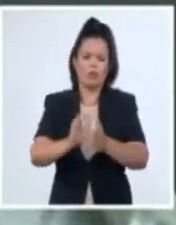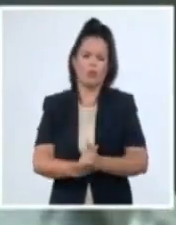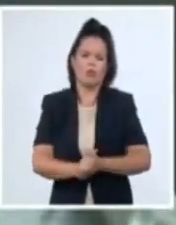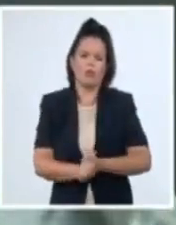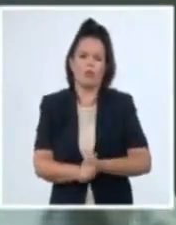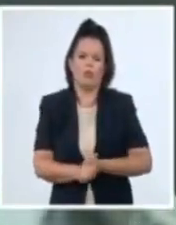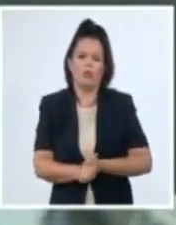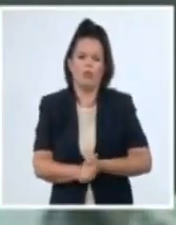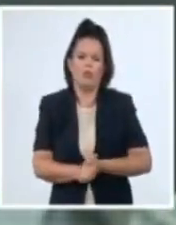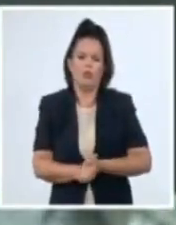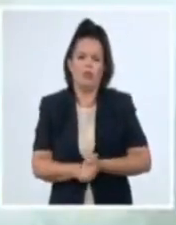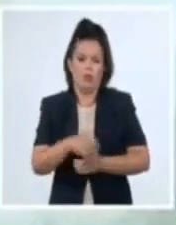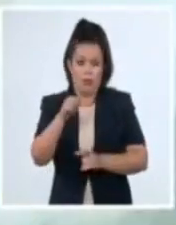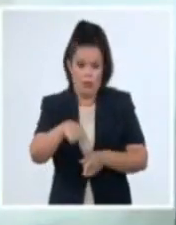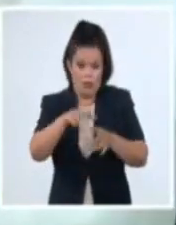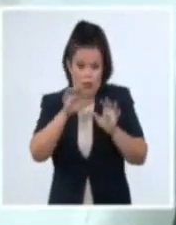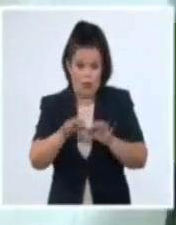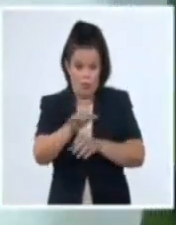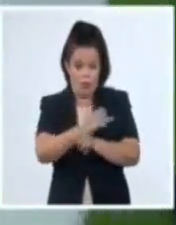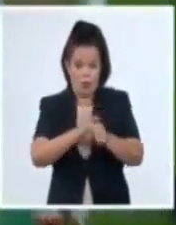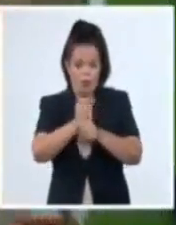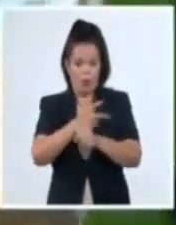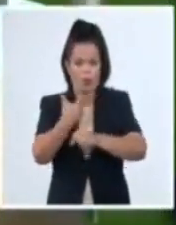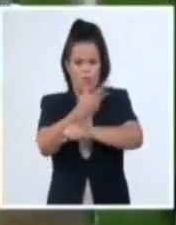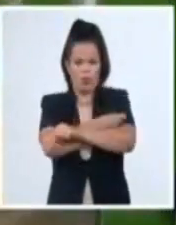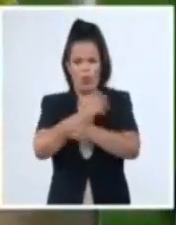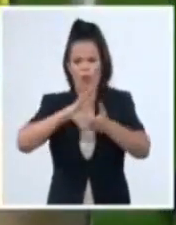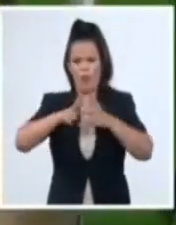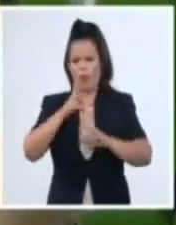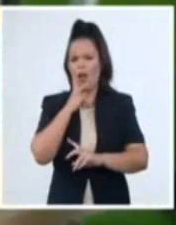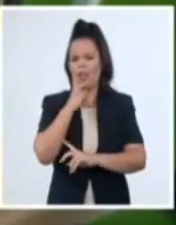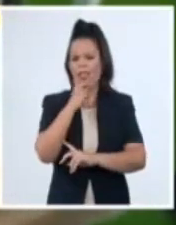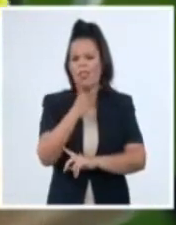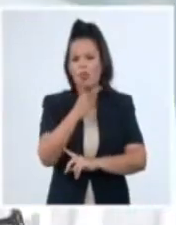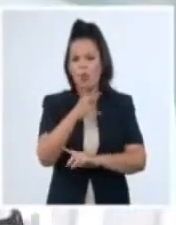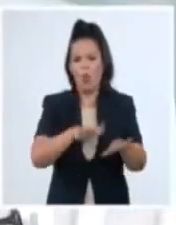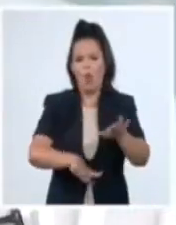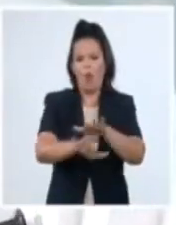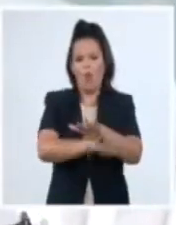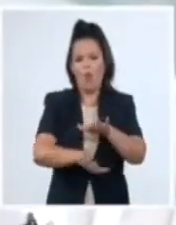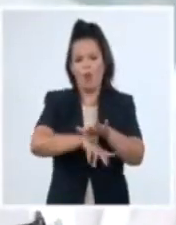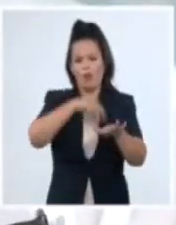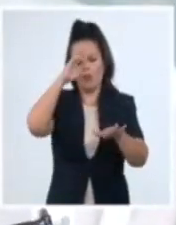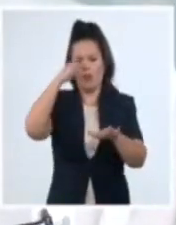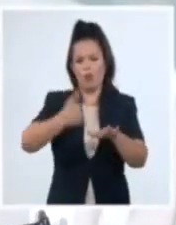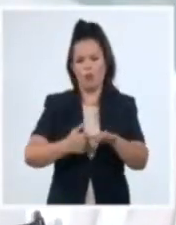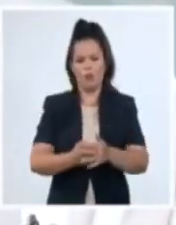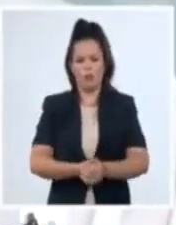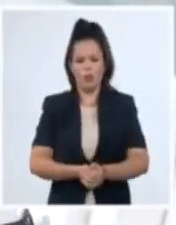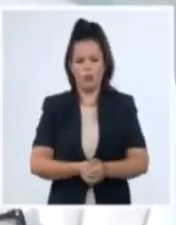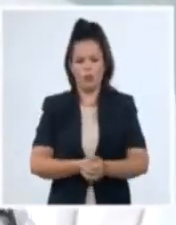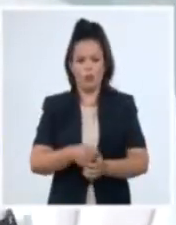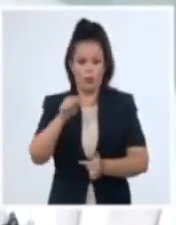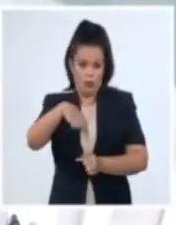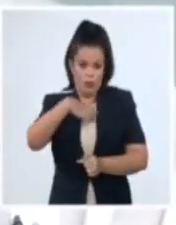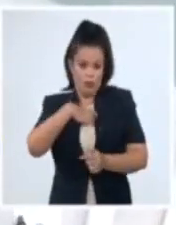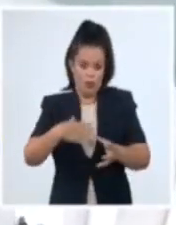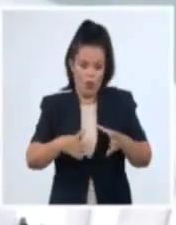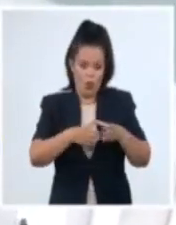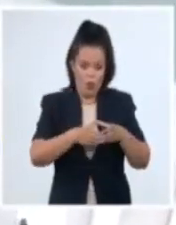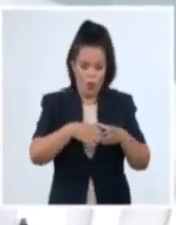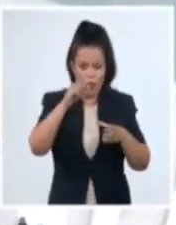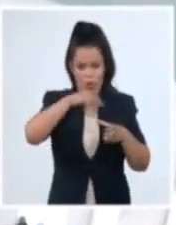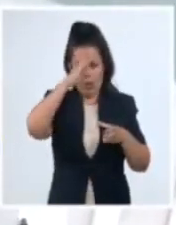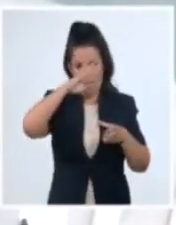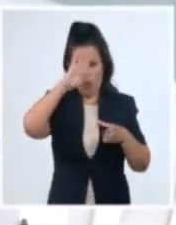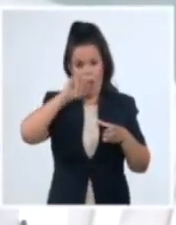Zimavax EGF está presente en la atención primaria y secundaria de salud. Tenemos operaciones en Cuba y en los Estados Unidos. Estamos en este momento